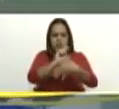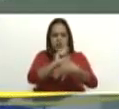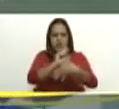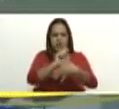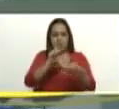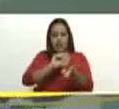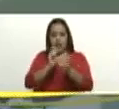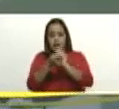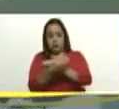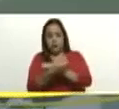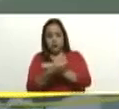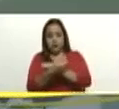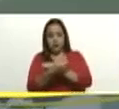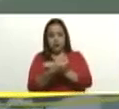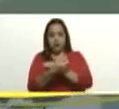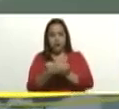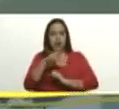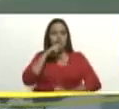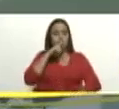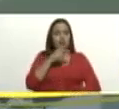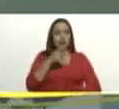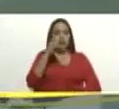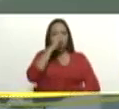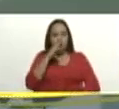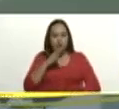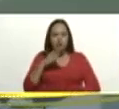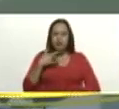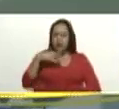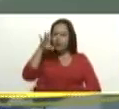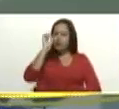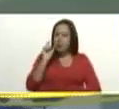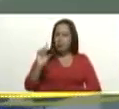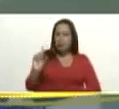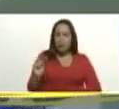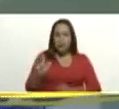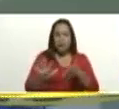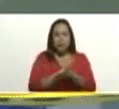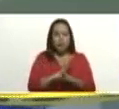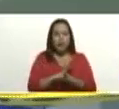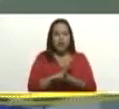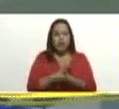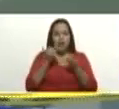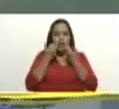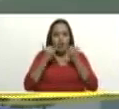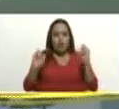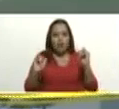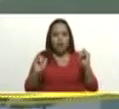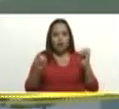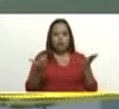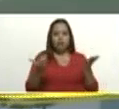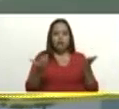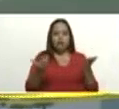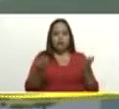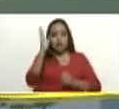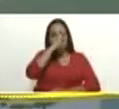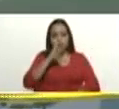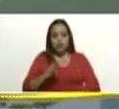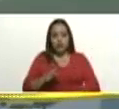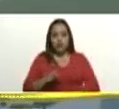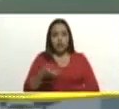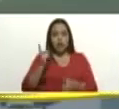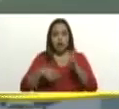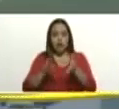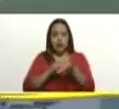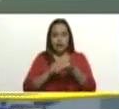traducida. Yo entiendo un poquito de portuñol, pero a veces si habla muy rápido se le pasa a uno